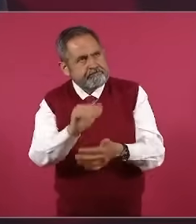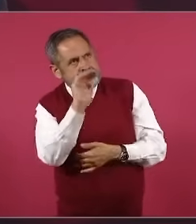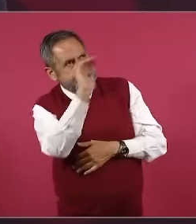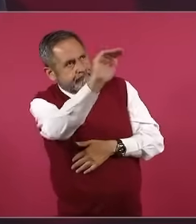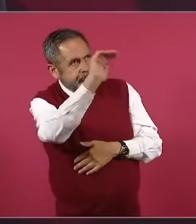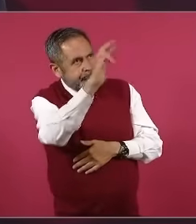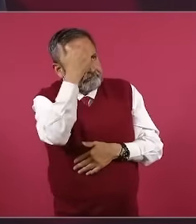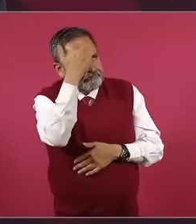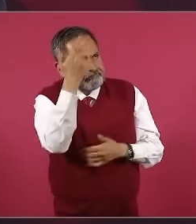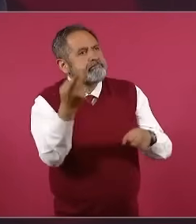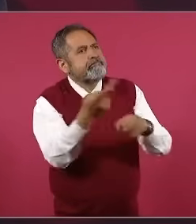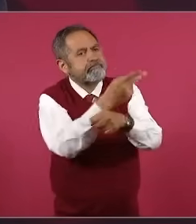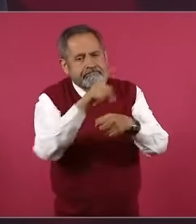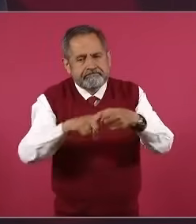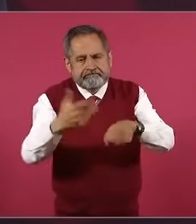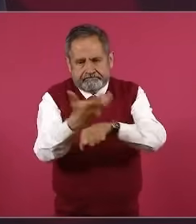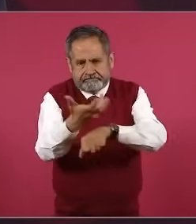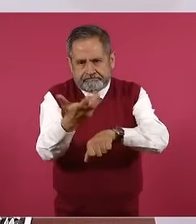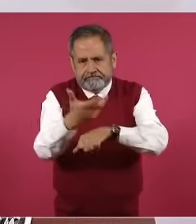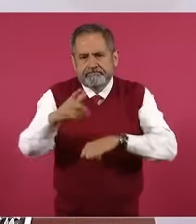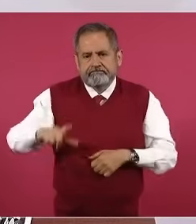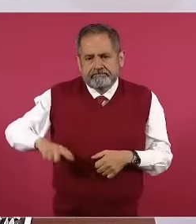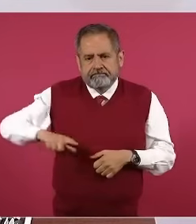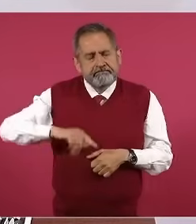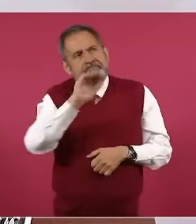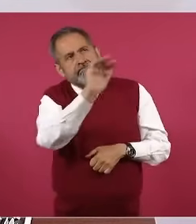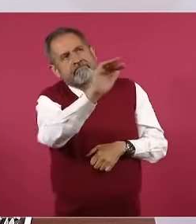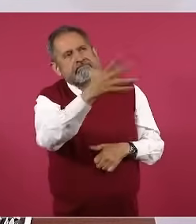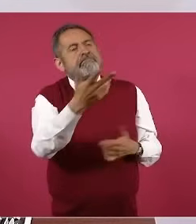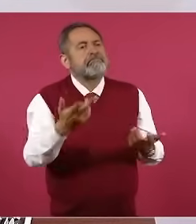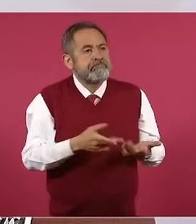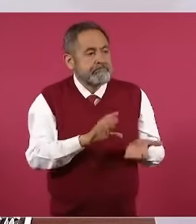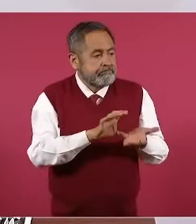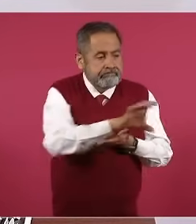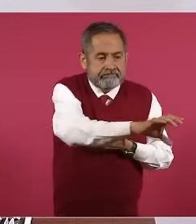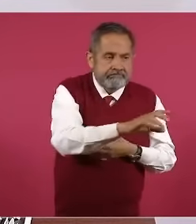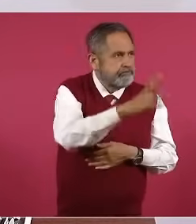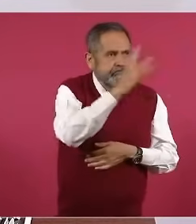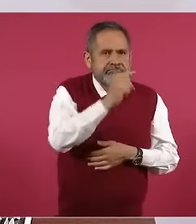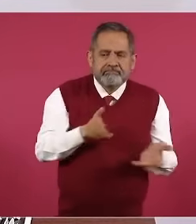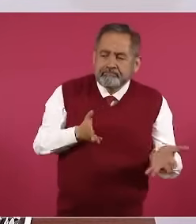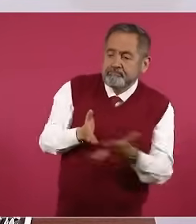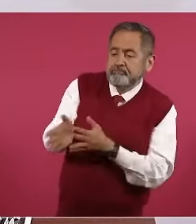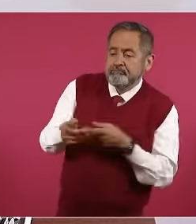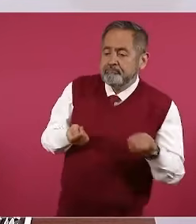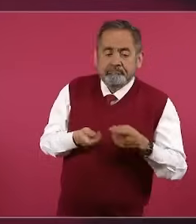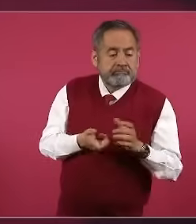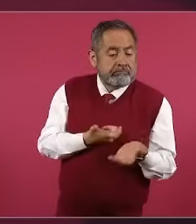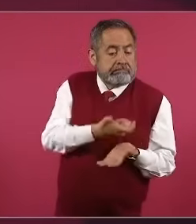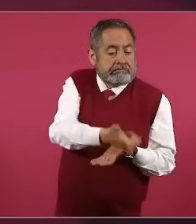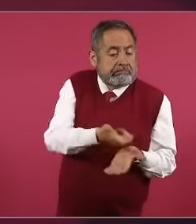Estados Unidos que eso es injerencismo,